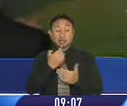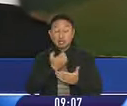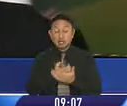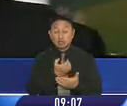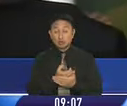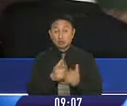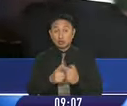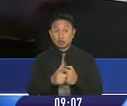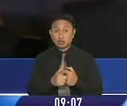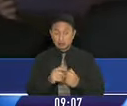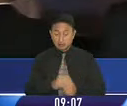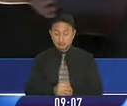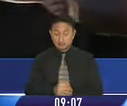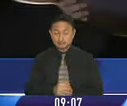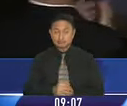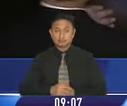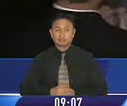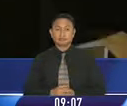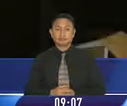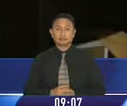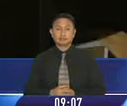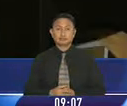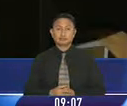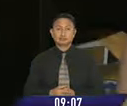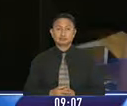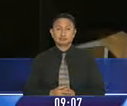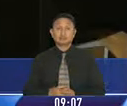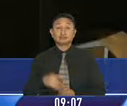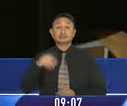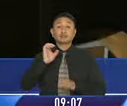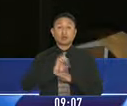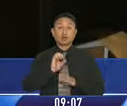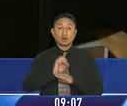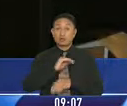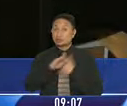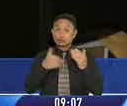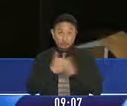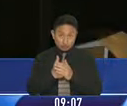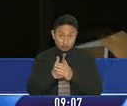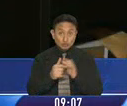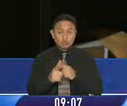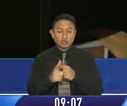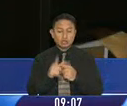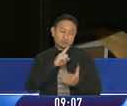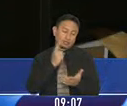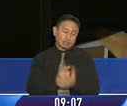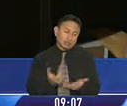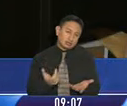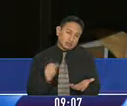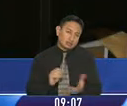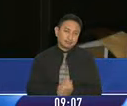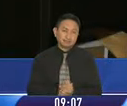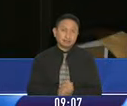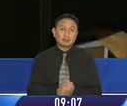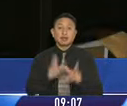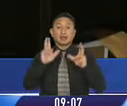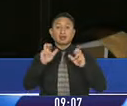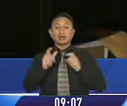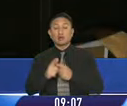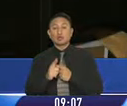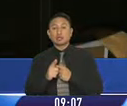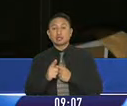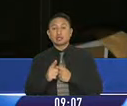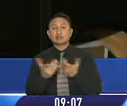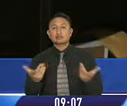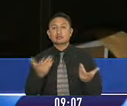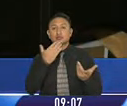económica y que sea urgente. En el país todo es urgente, eso es verdad. El tema de la urgencia viene